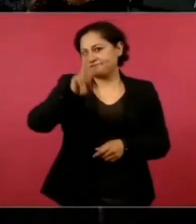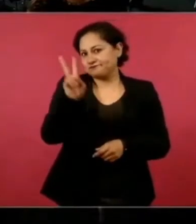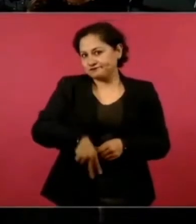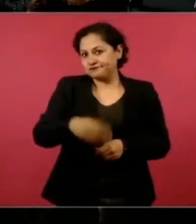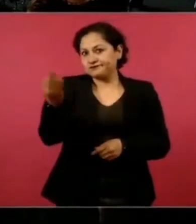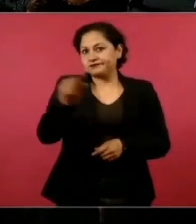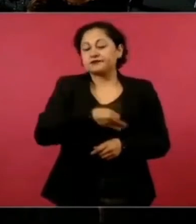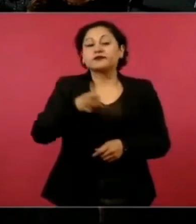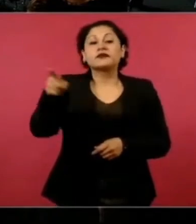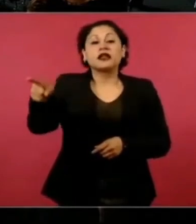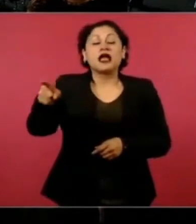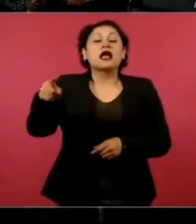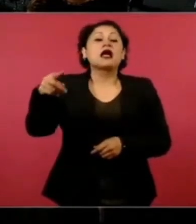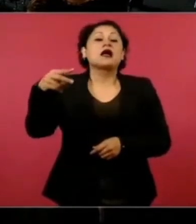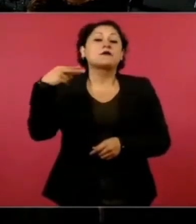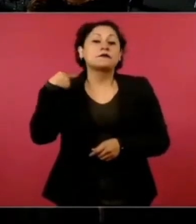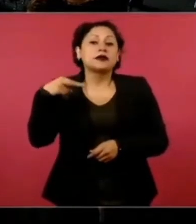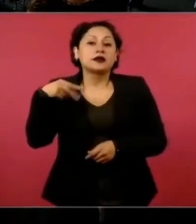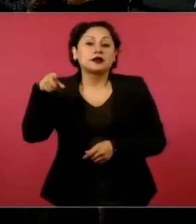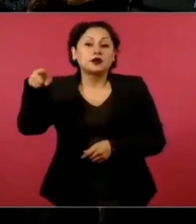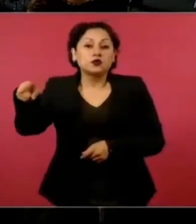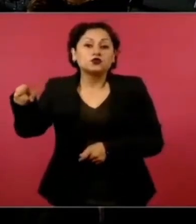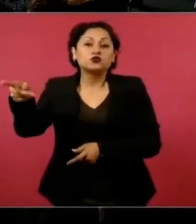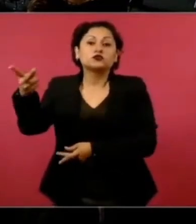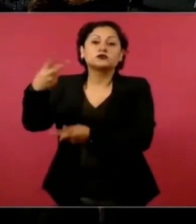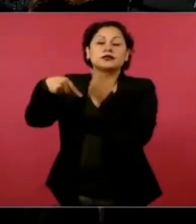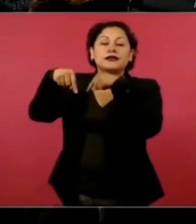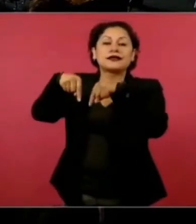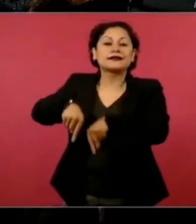Santana por Veracruz y en todo el camino